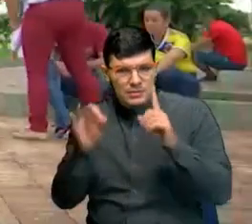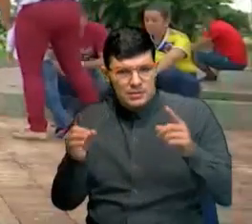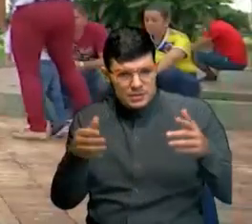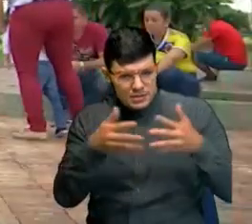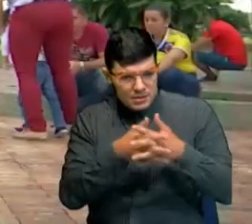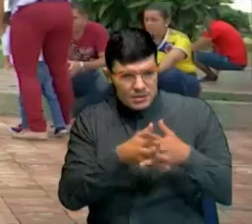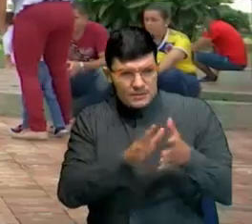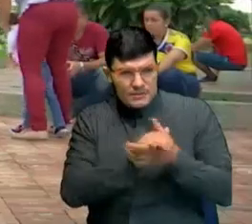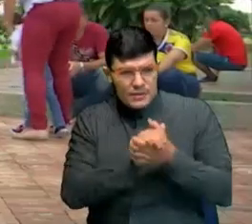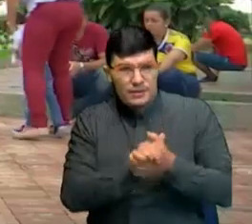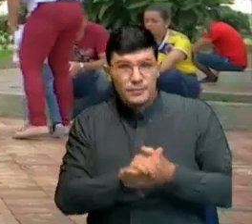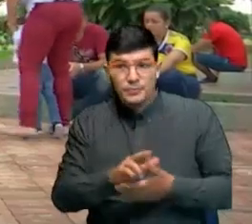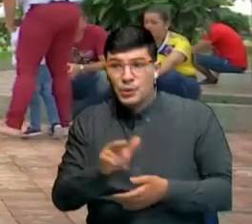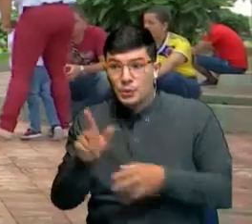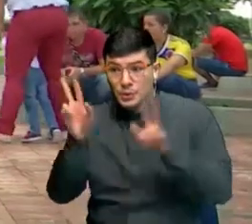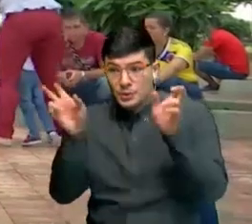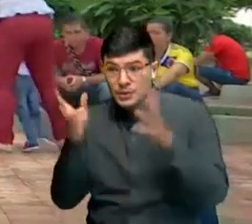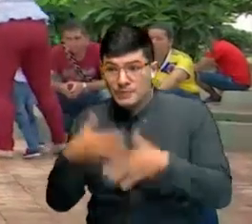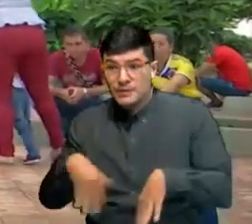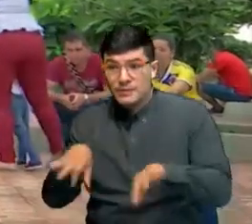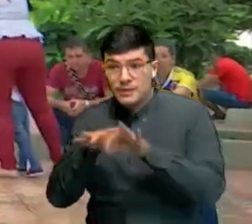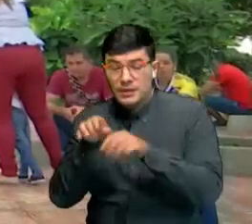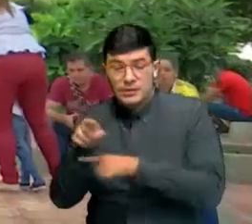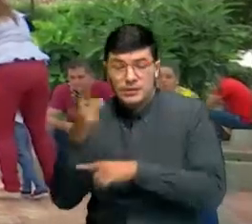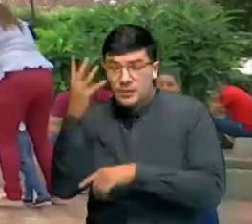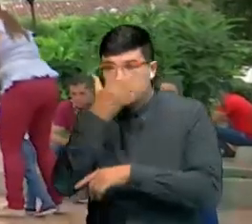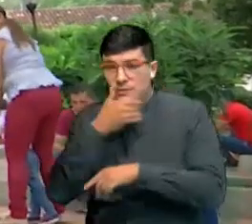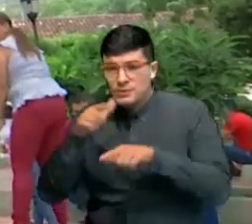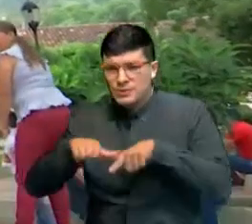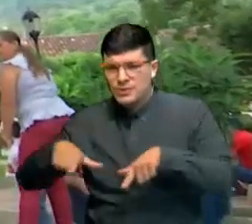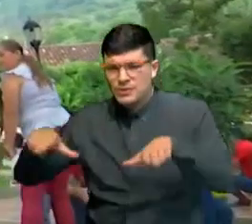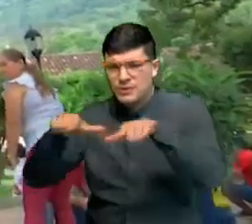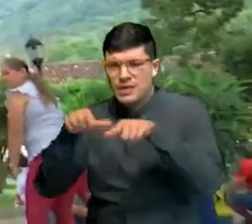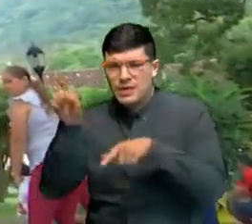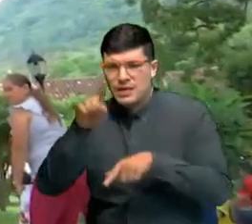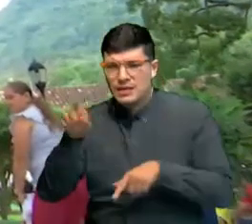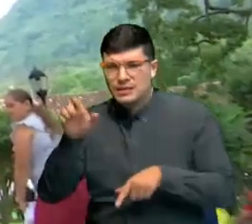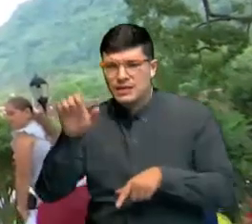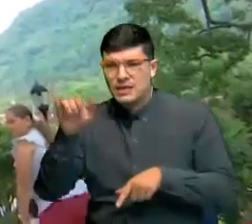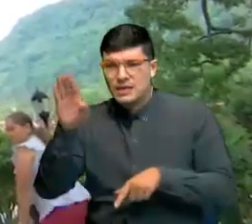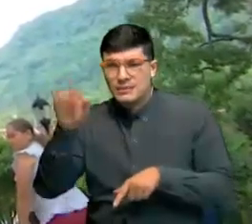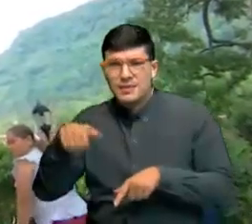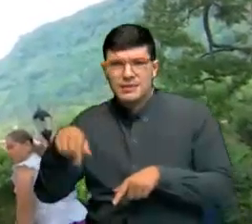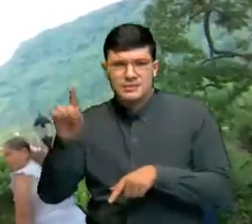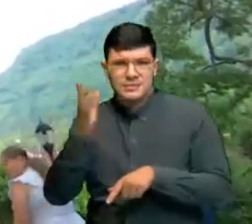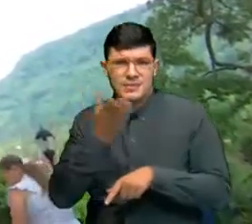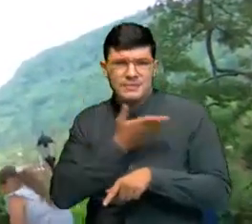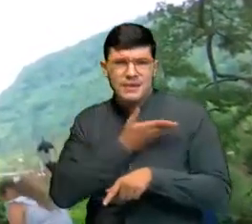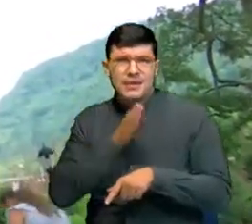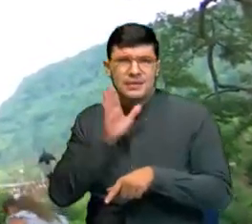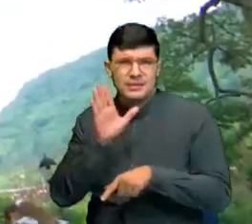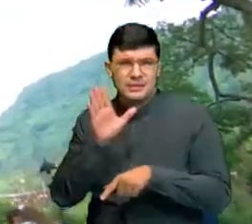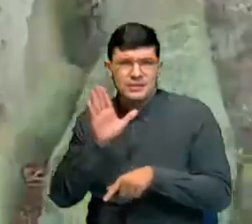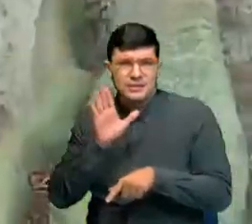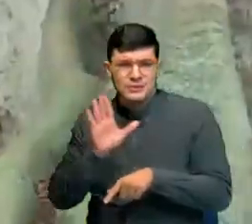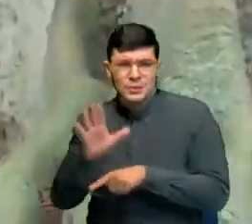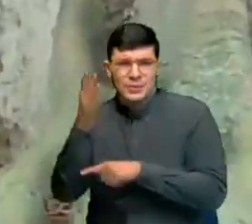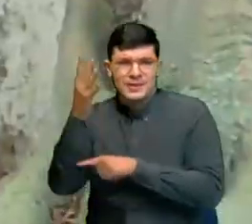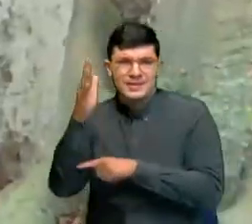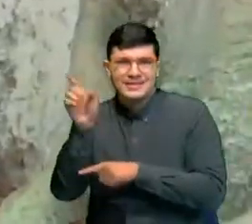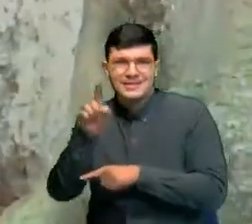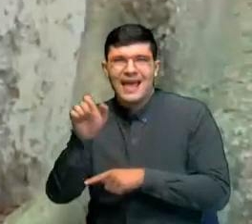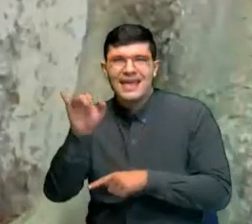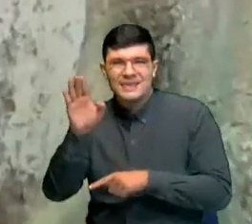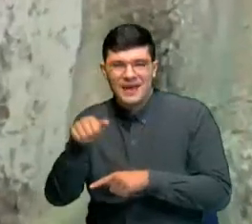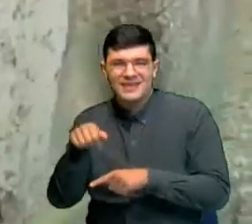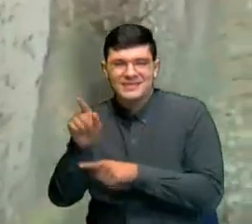mano. Otro aspecto importante de este mágico lugar es su ceiba, que reposa como madre de los palmareños en su parque principal y a la cual